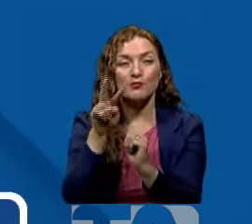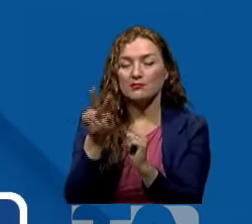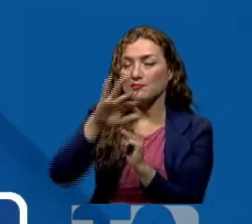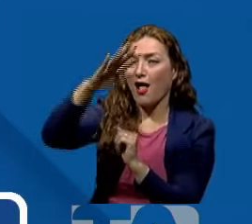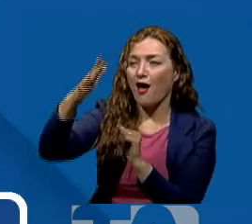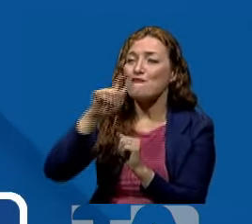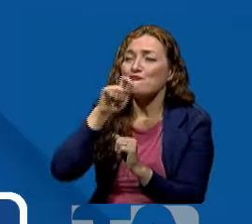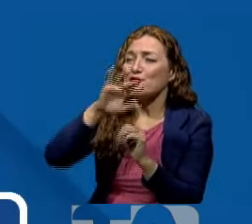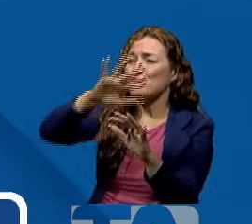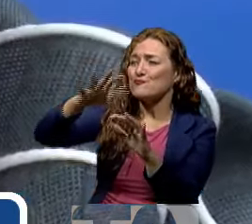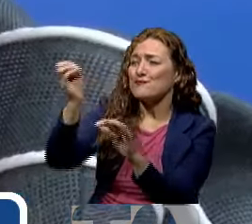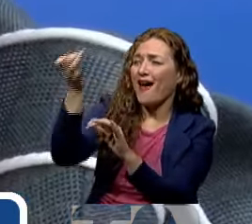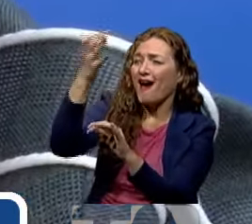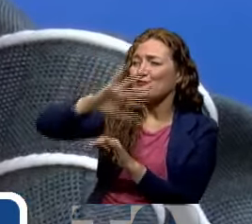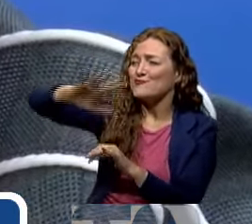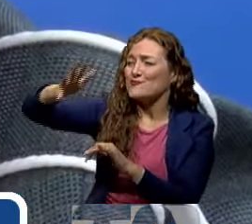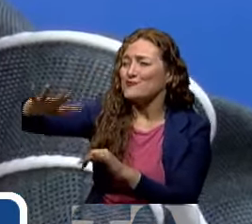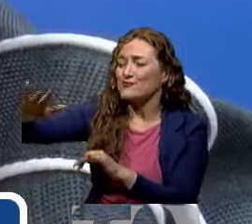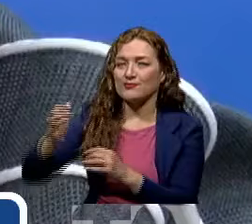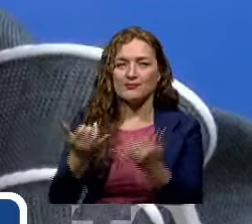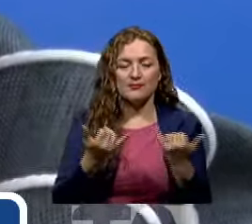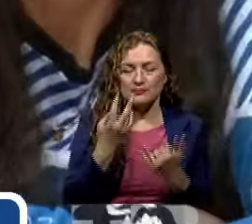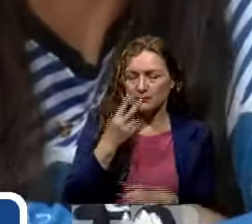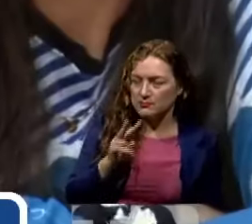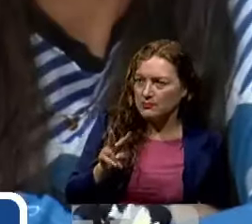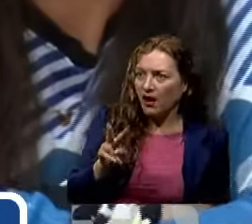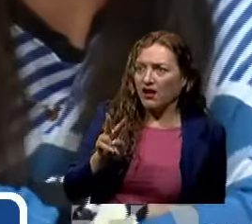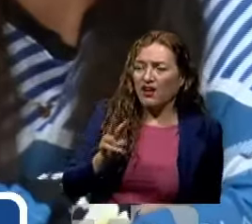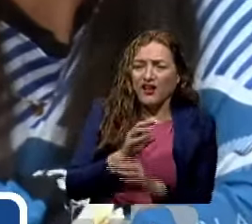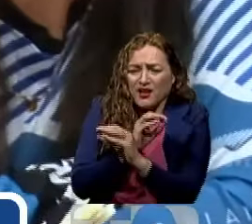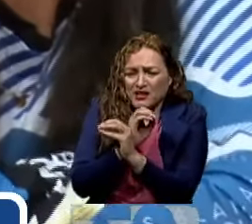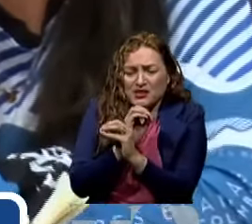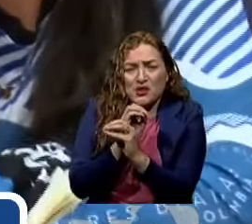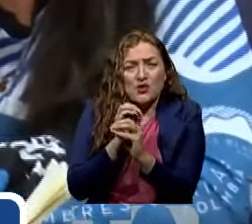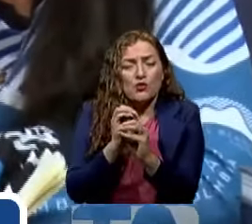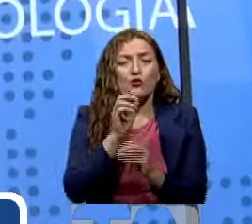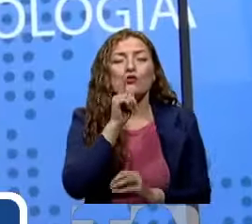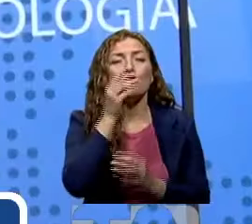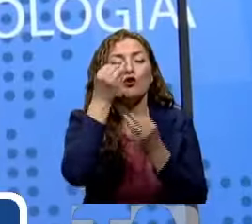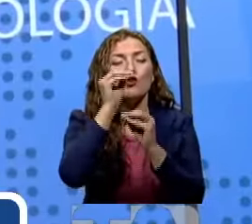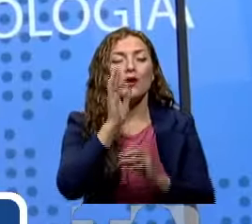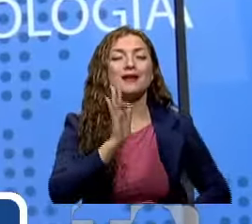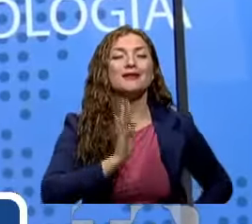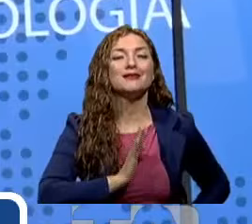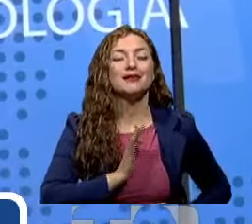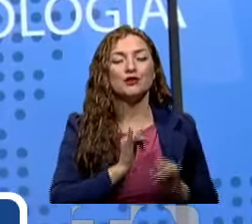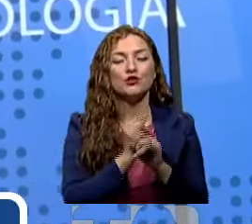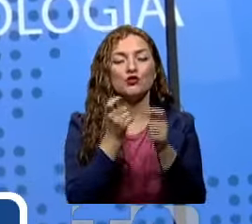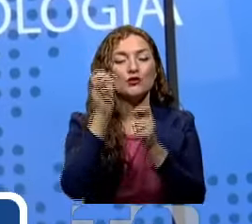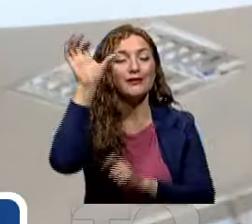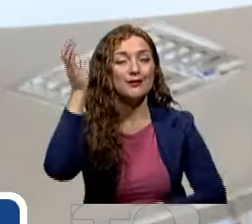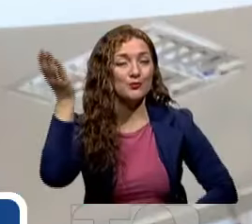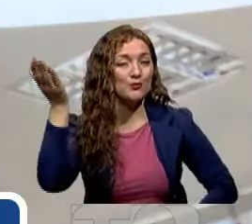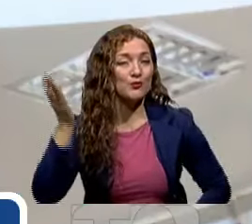a punto de desaparecer. Así lo afirma Bolívar Cáceres, técnico del Instituto Nacional de Meteorología e Hidrología,